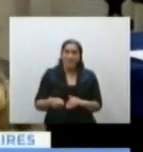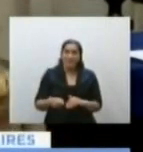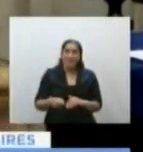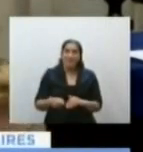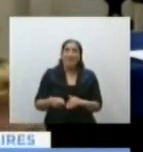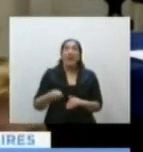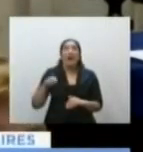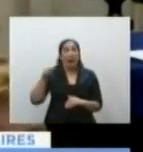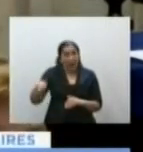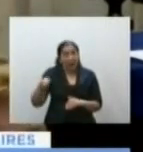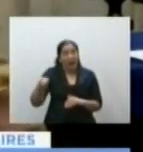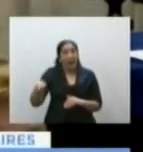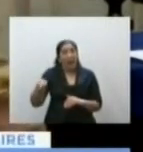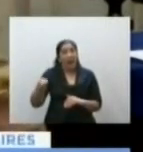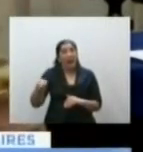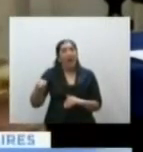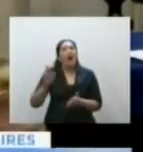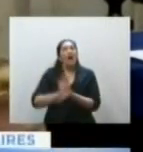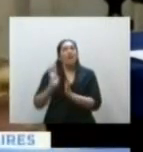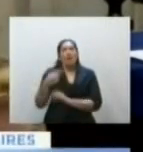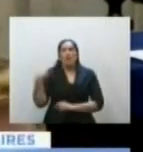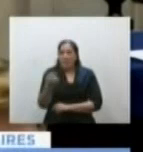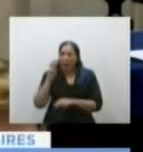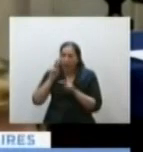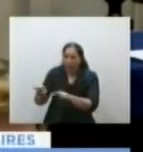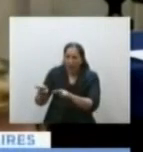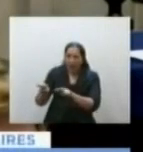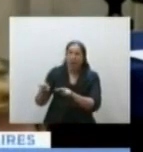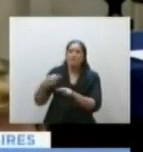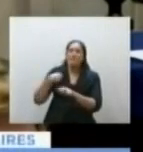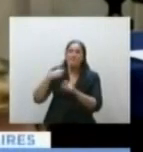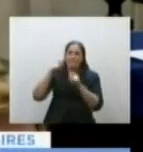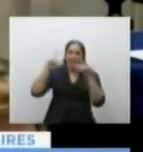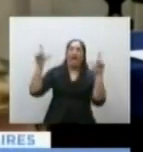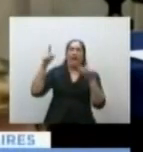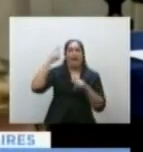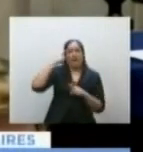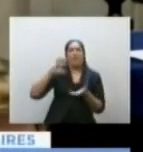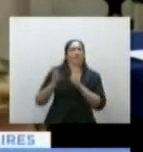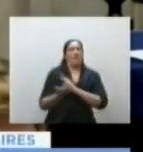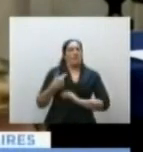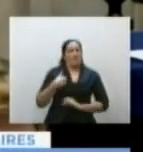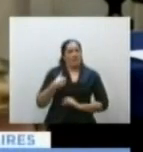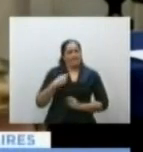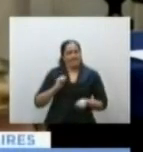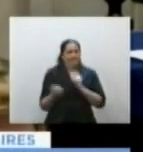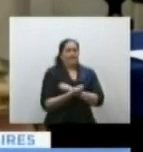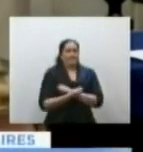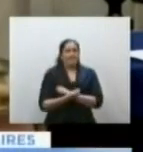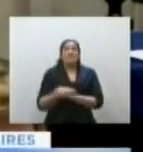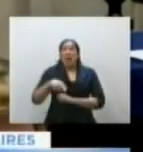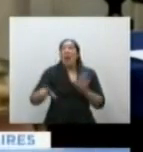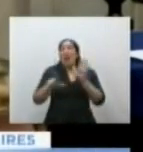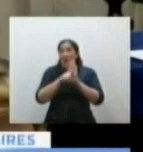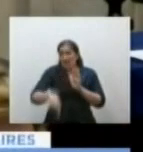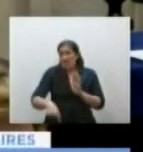con la presidencia de Cristina de Kirchner, se entendió que la familia modelo era la familia ensamblada y se les otorgó derechos y obligaciones y un montón de